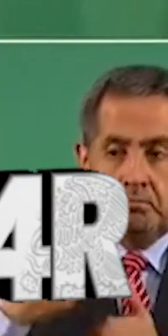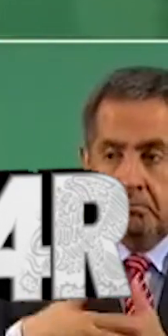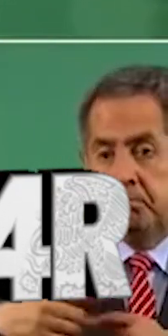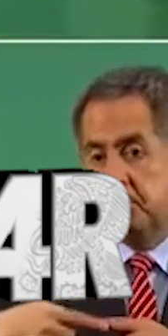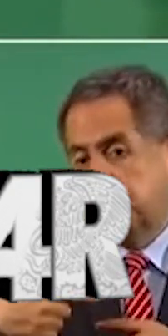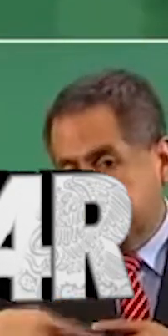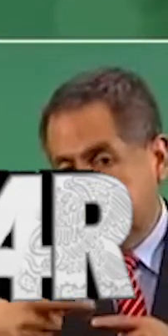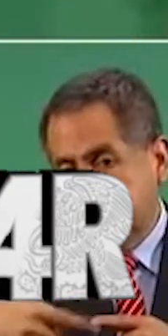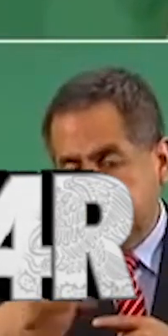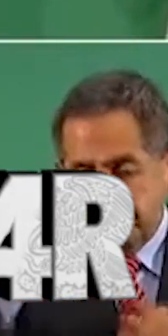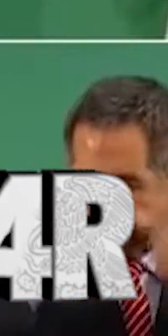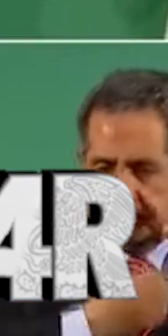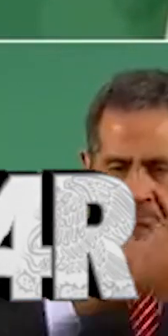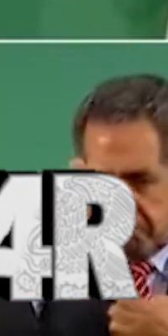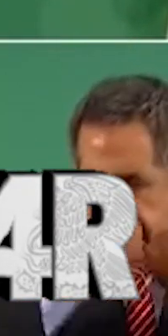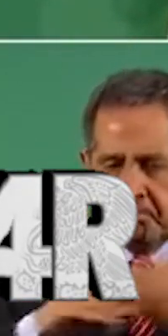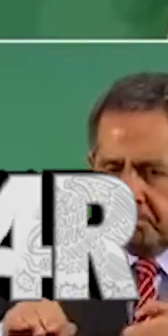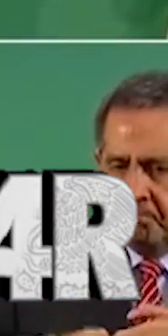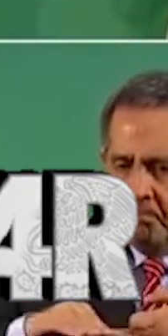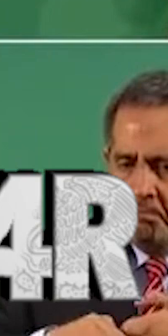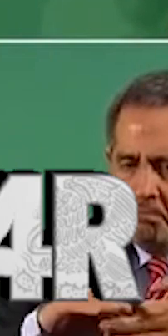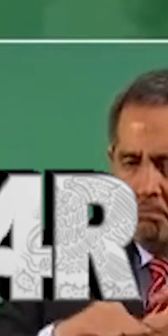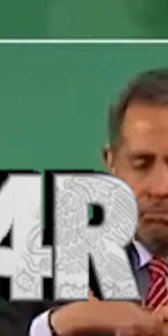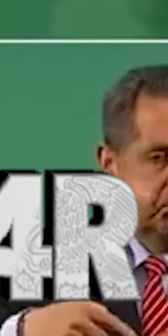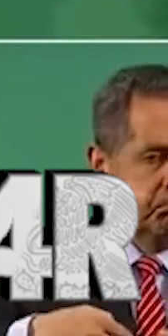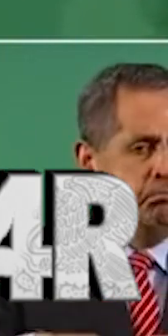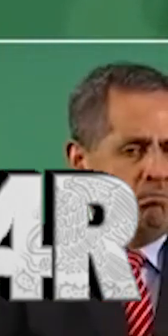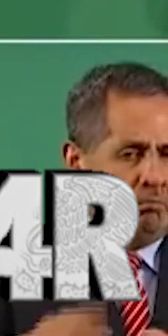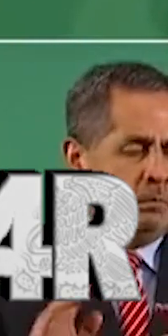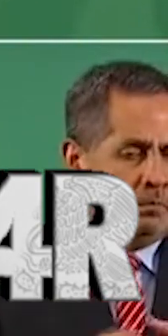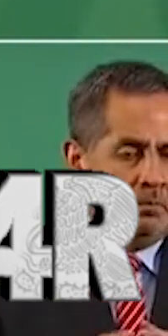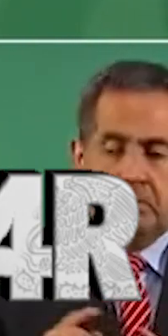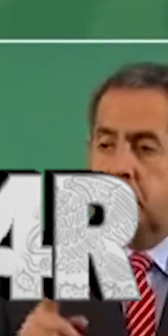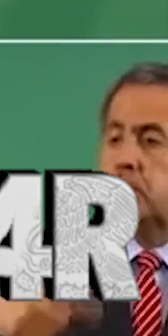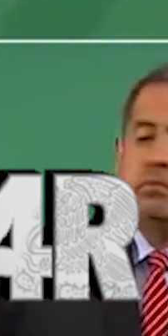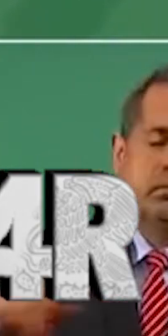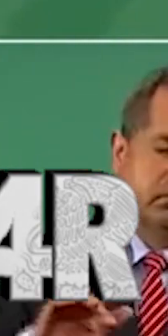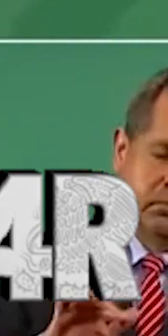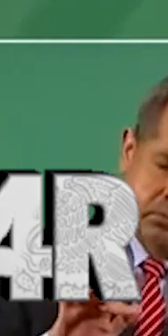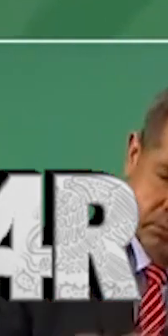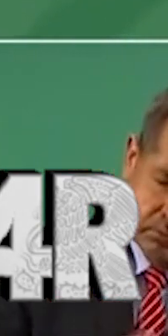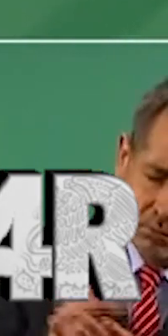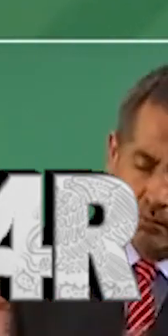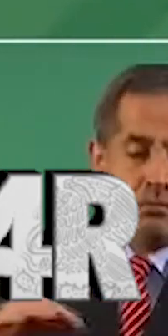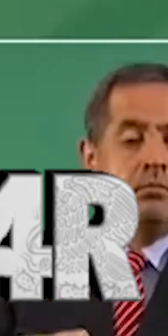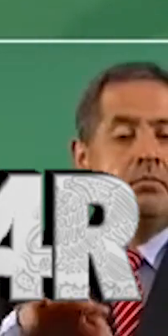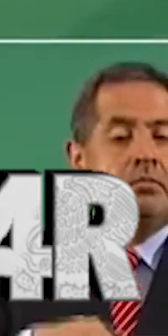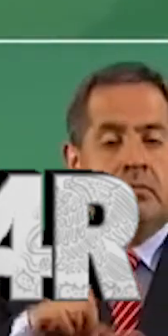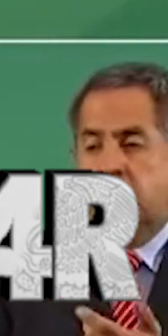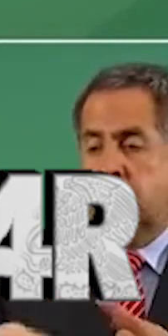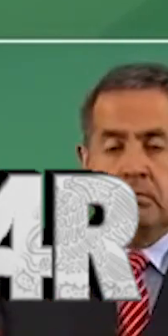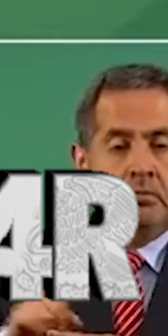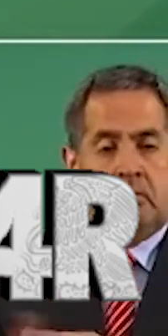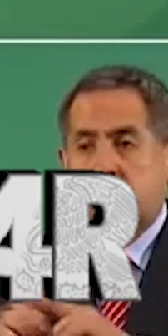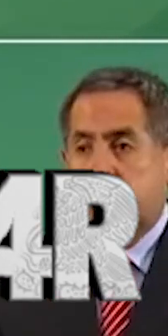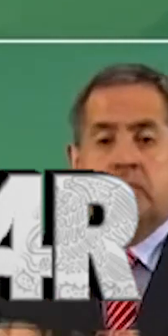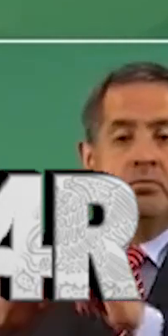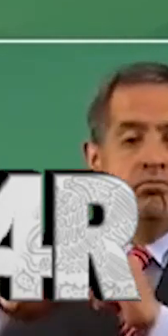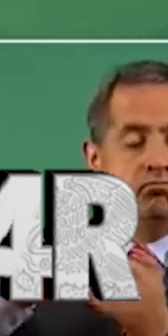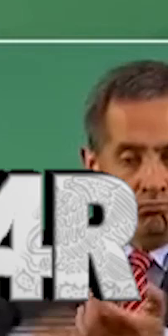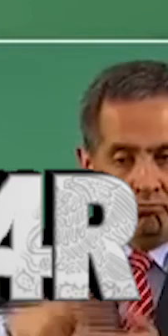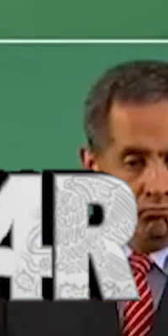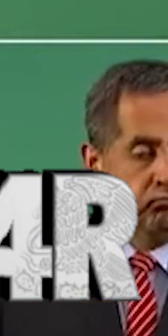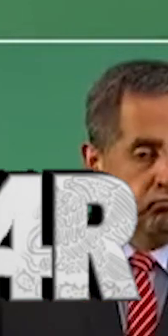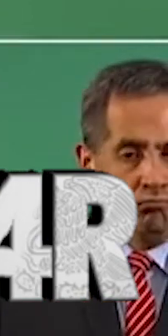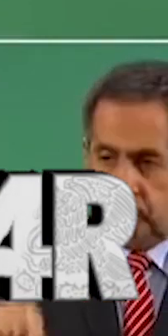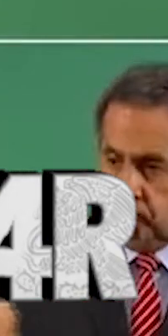el bienestar de nuestro país. Además, en esta conferencia, el presidente Andrés Manuel confirma cómo es